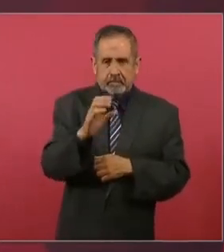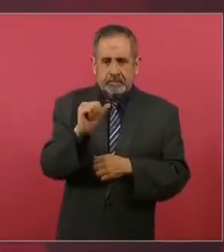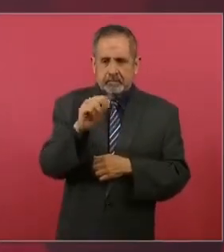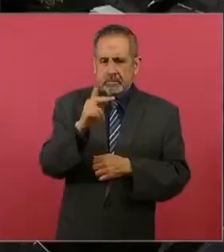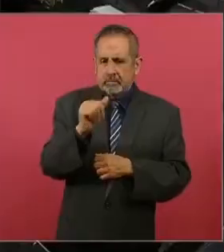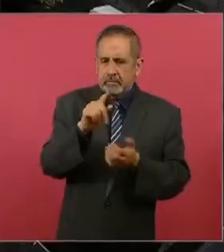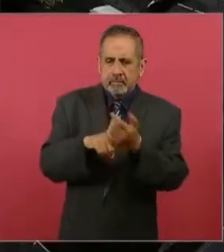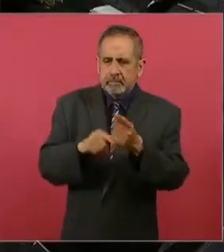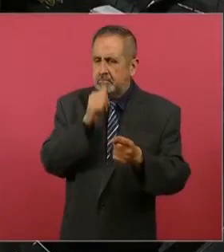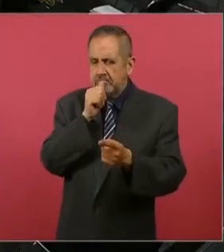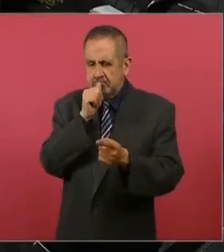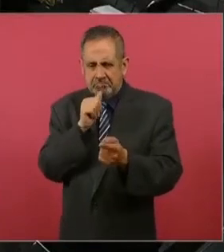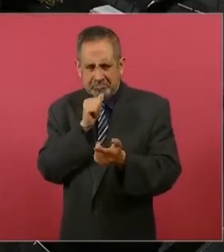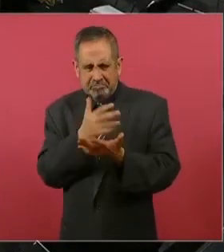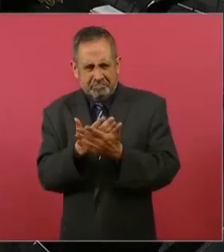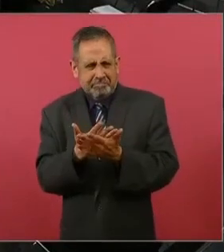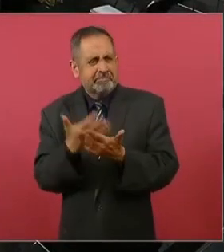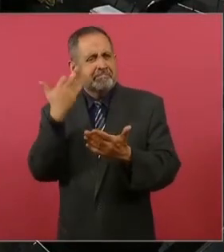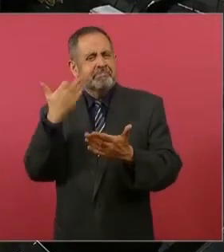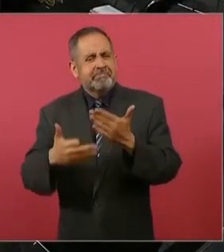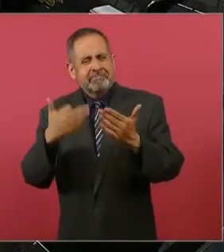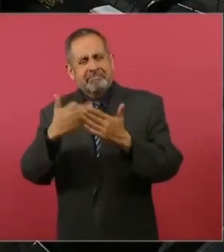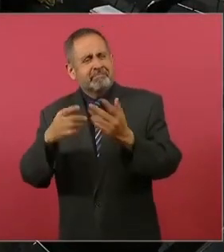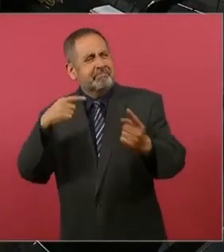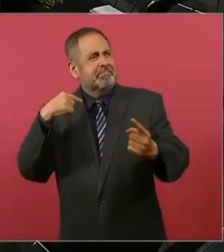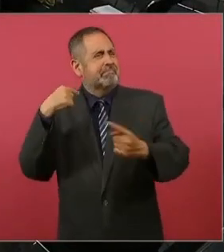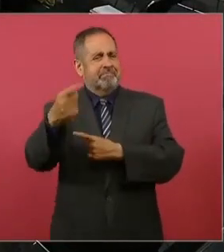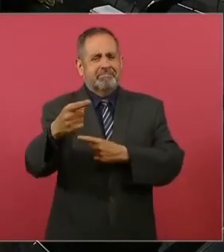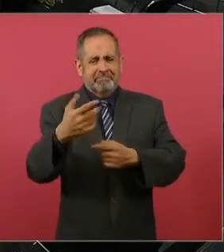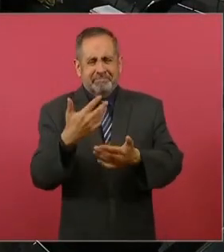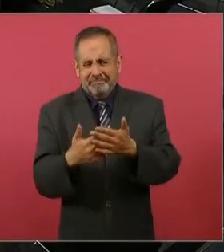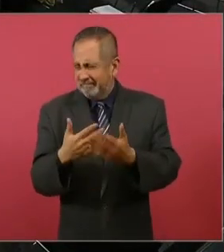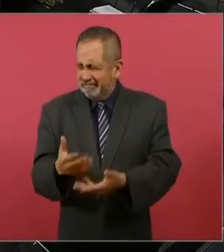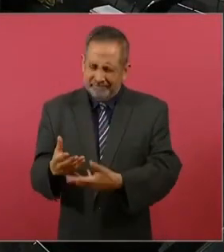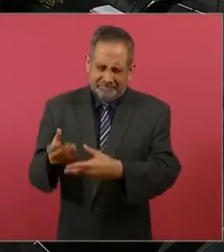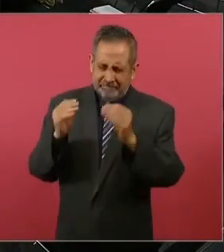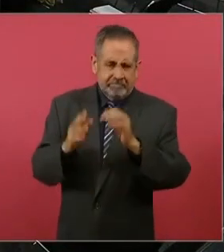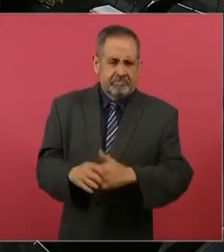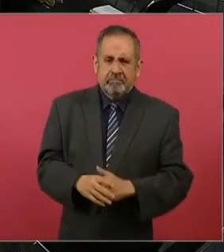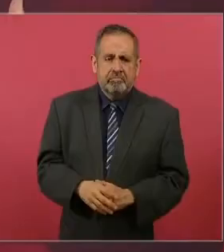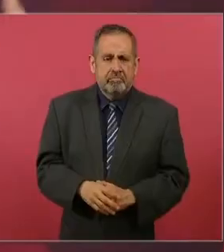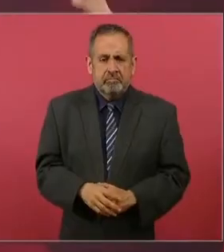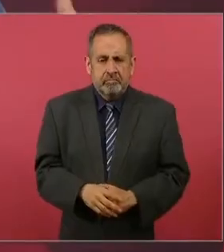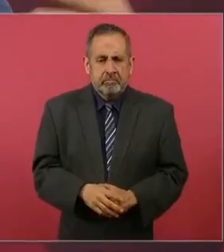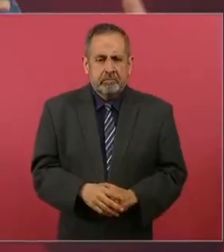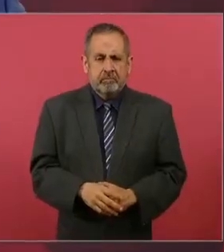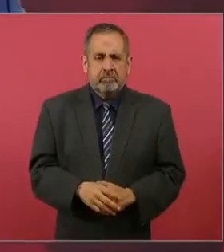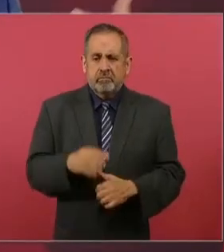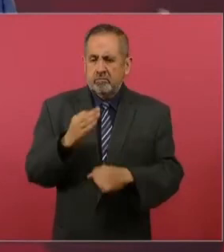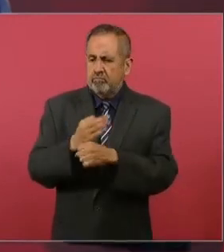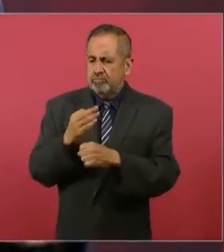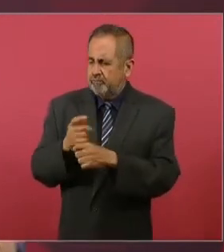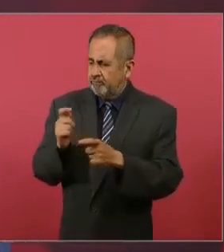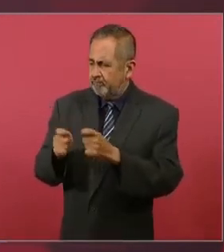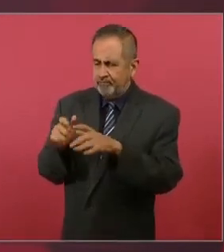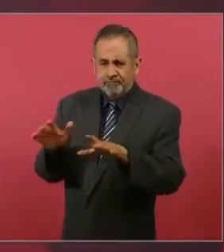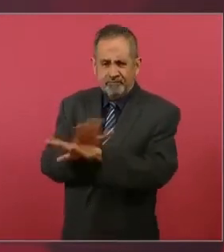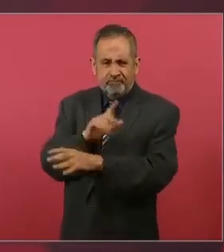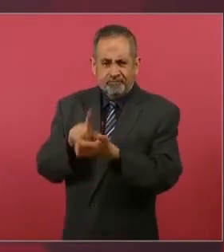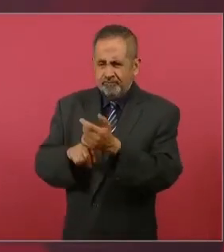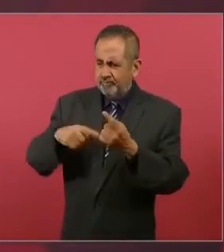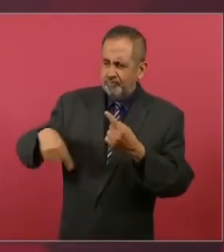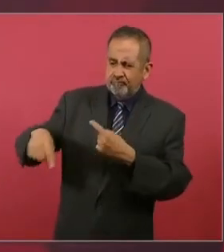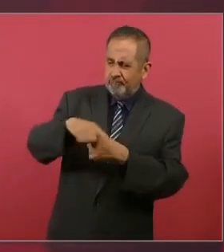demás. Todavía falta mucho. Esto es una renovación, en nuestro